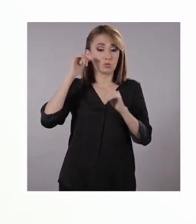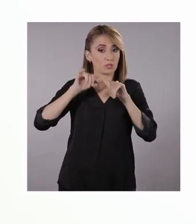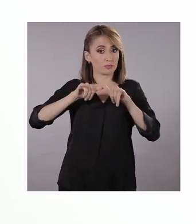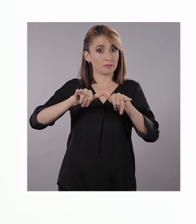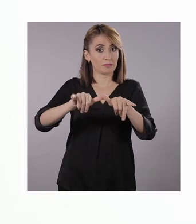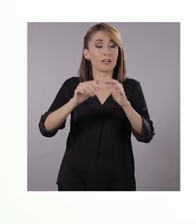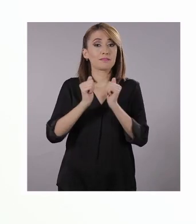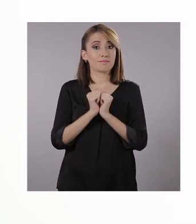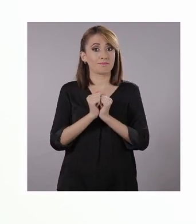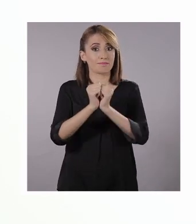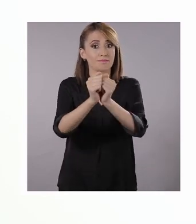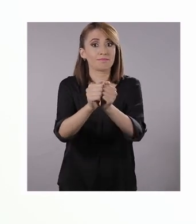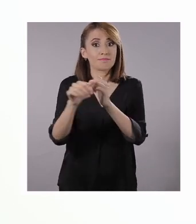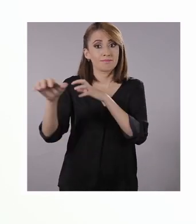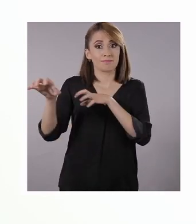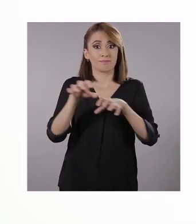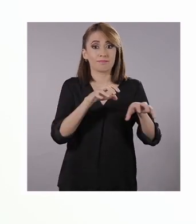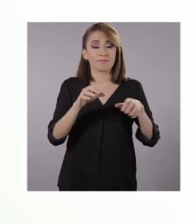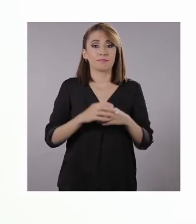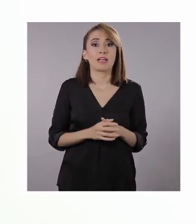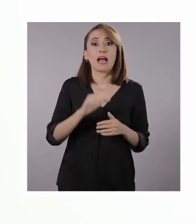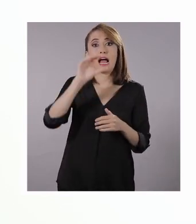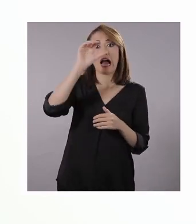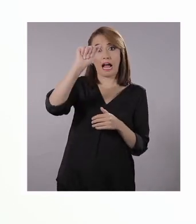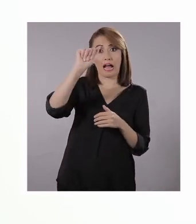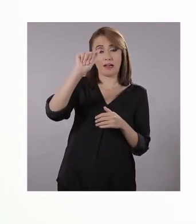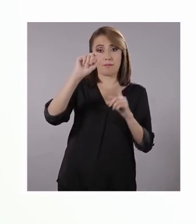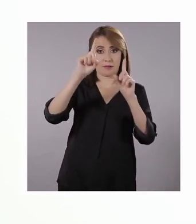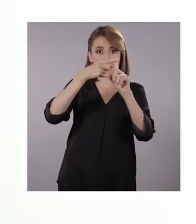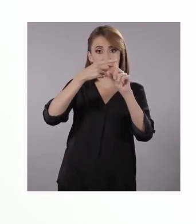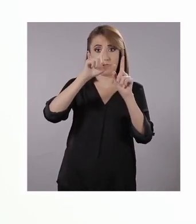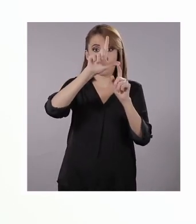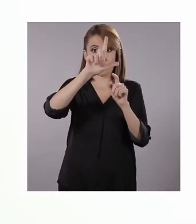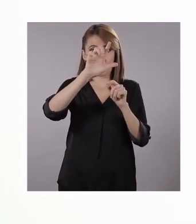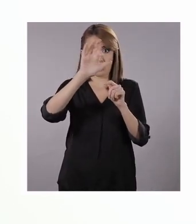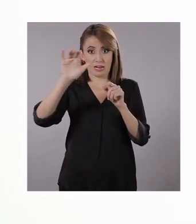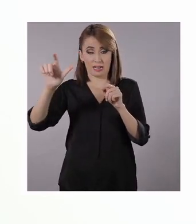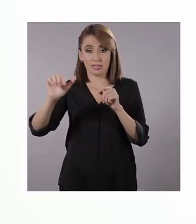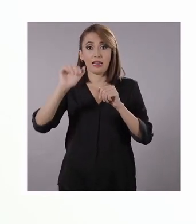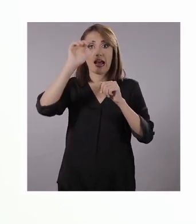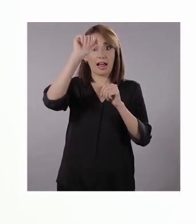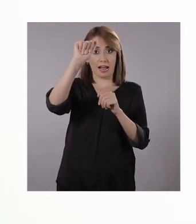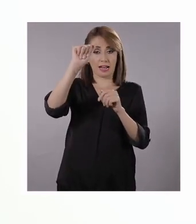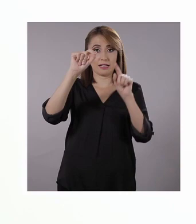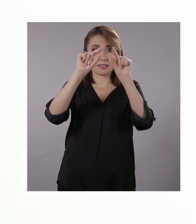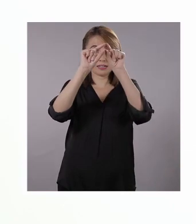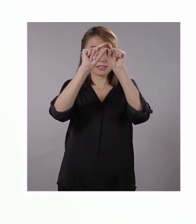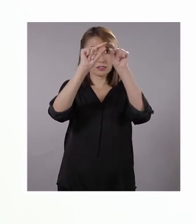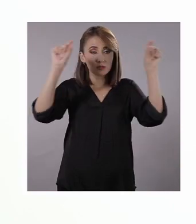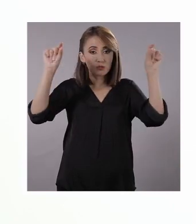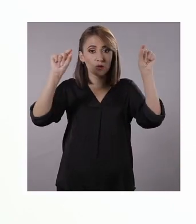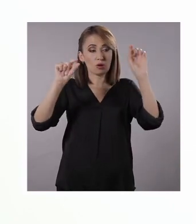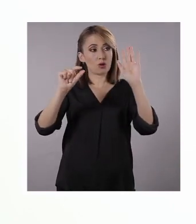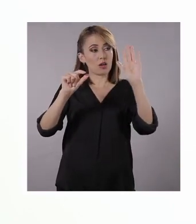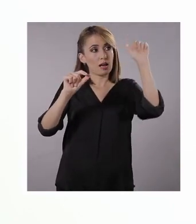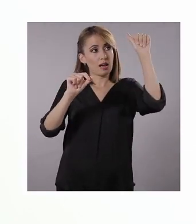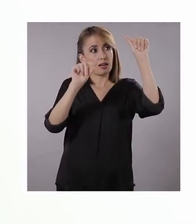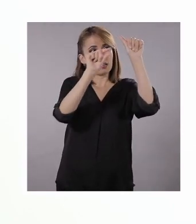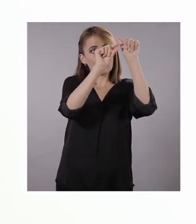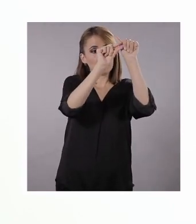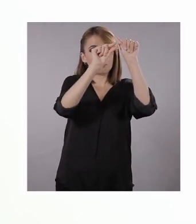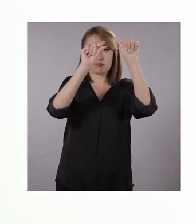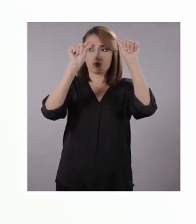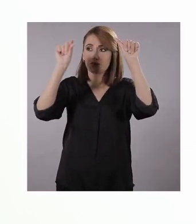este acróstico. Así que, ¿qué tal si me acompañan a realizar la actividad? Con la letra A, vamos a empezar a escribir